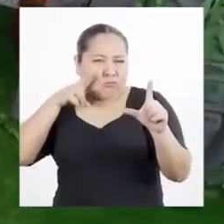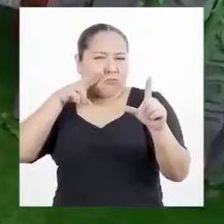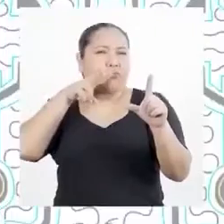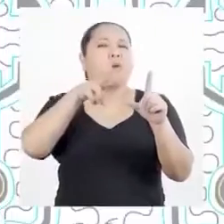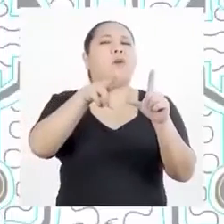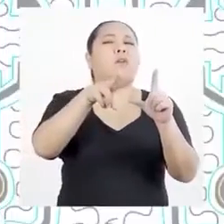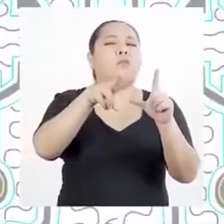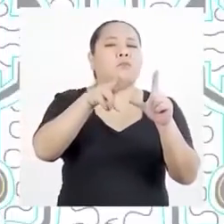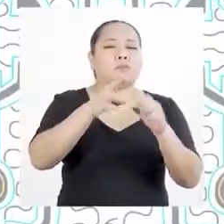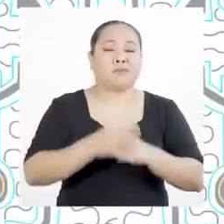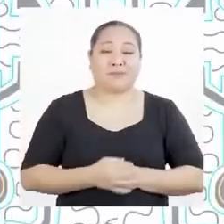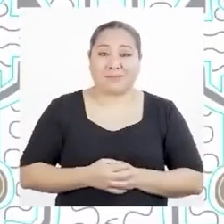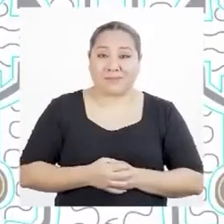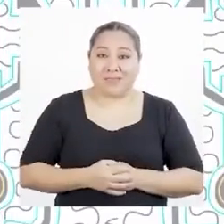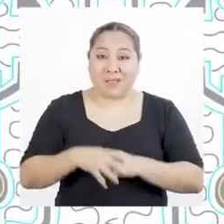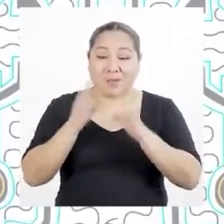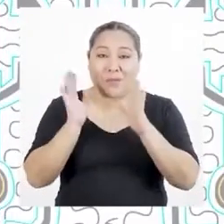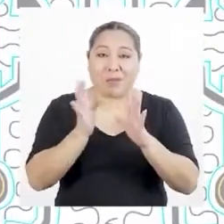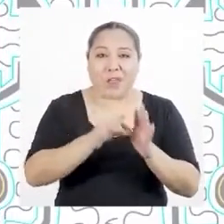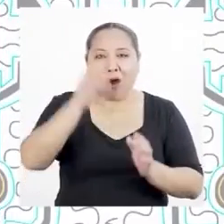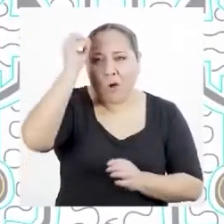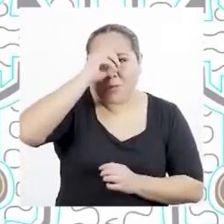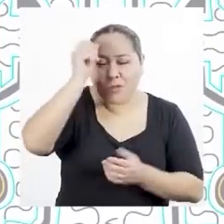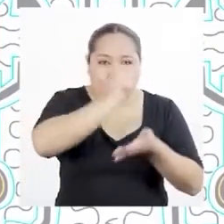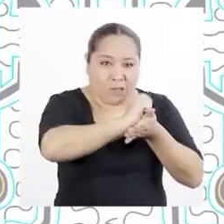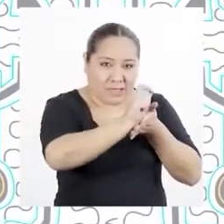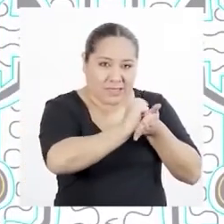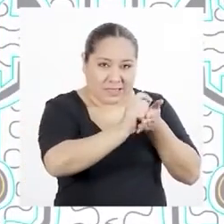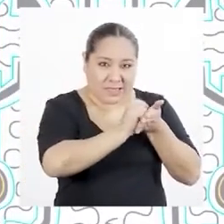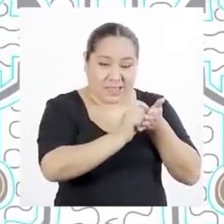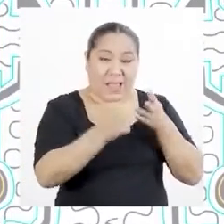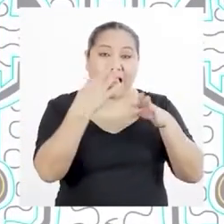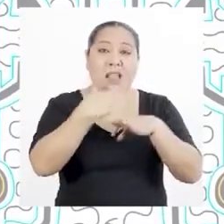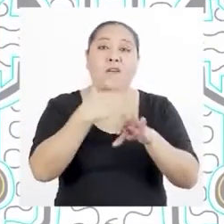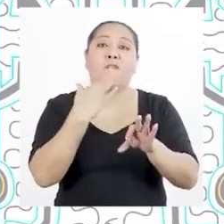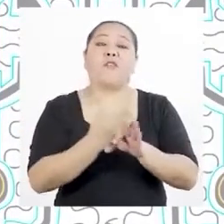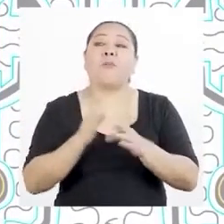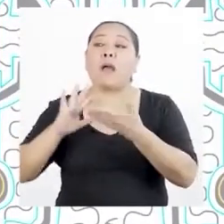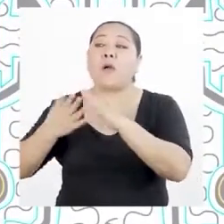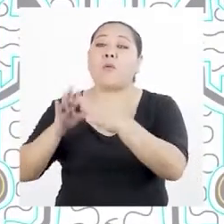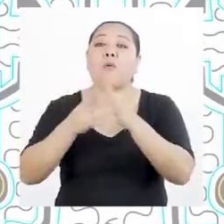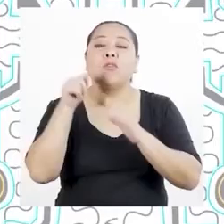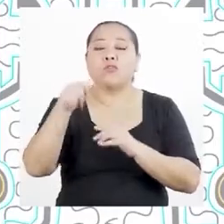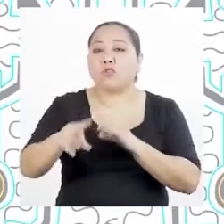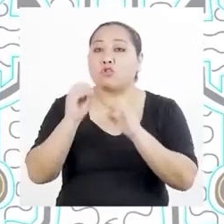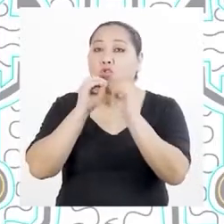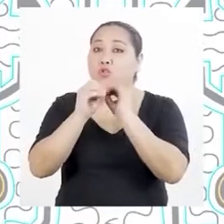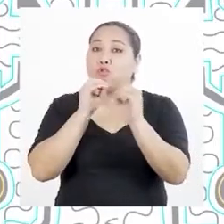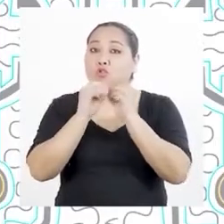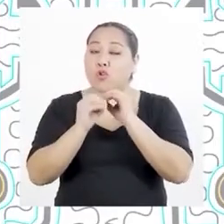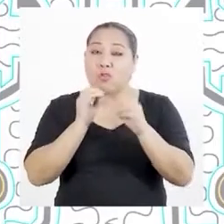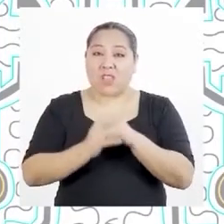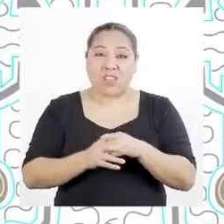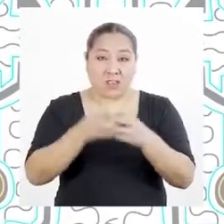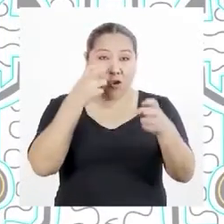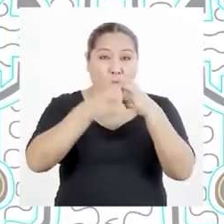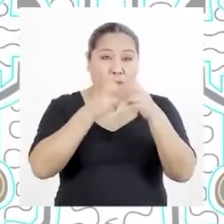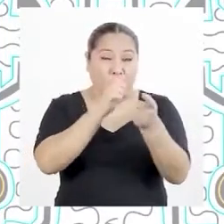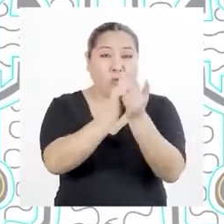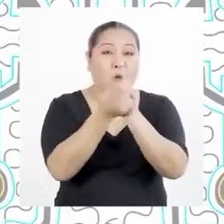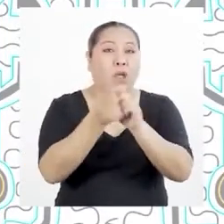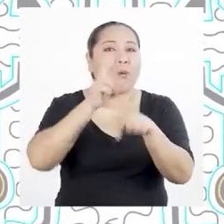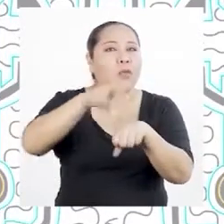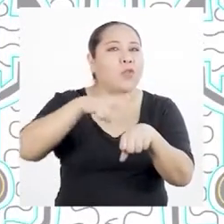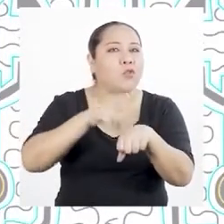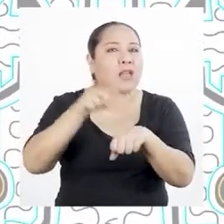ver. Elaborar una opinión de manera escrita sobre la forma en que los pobladores afrontan los fenómenos naturales en la